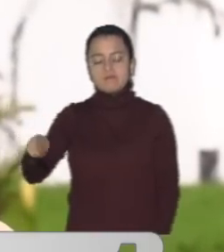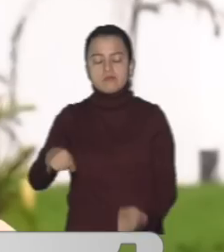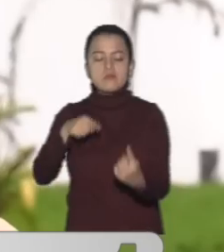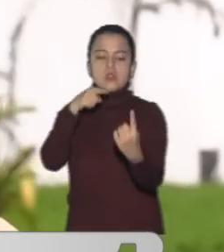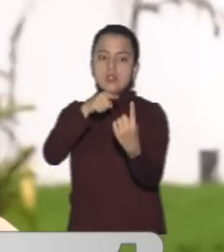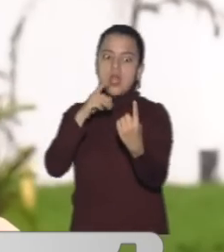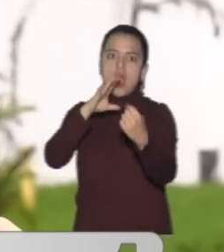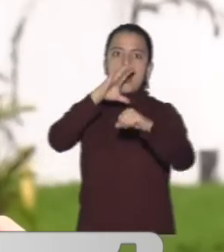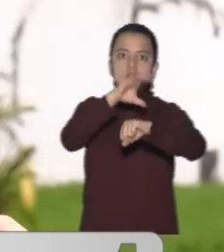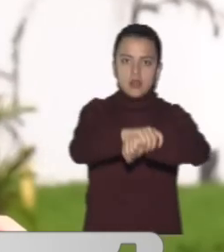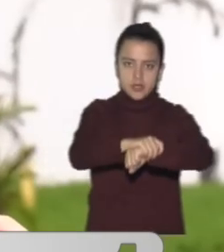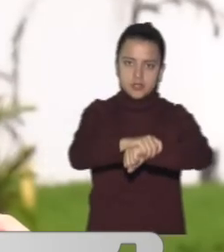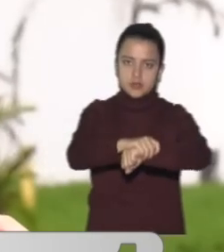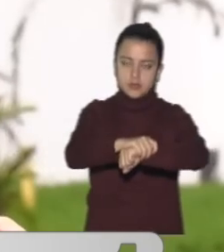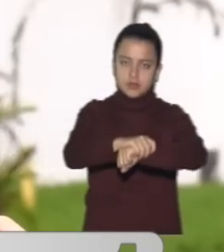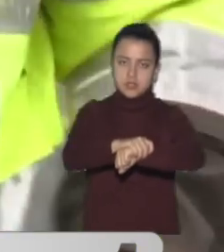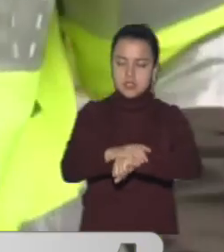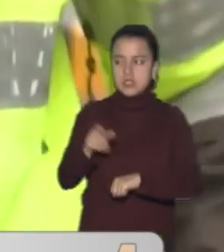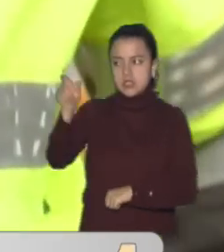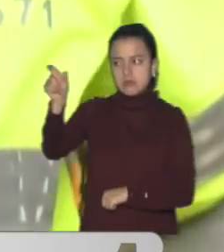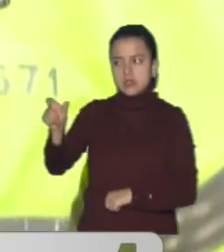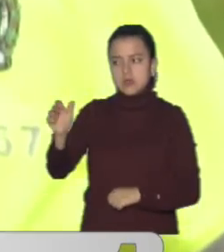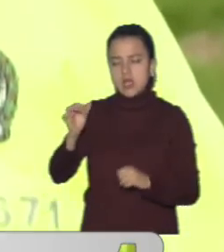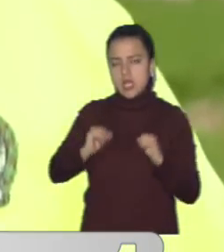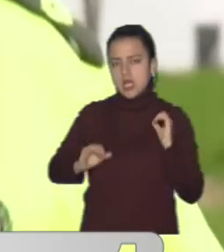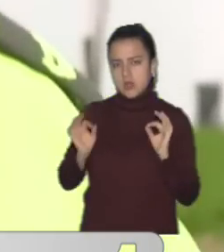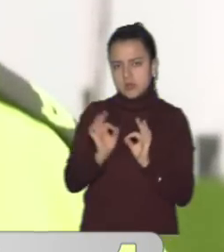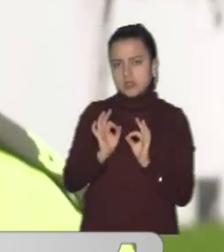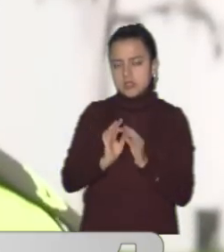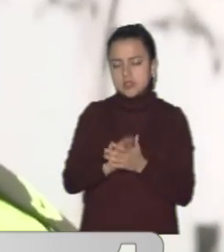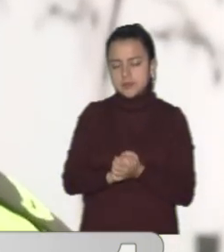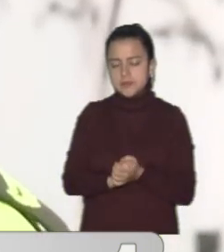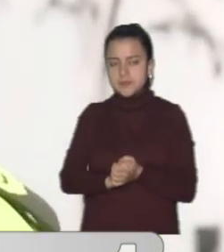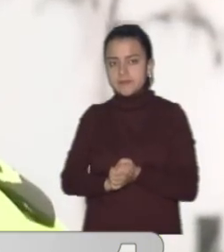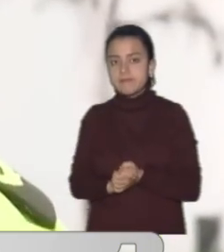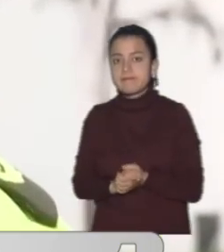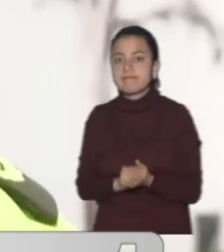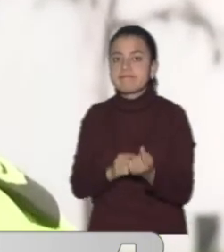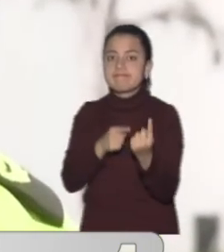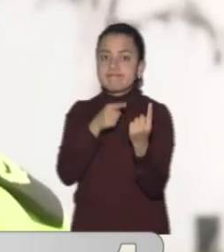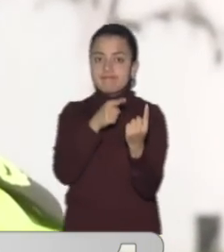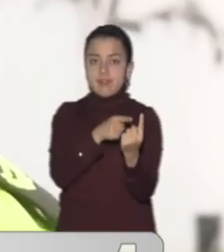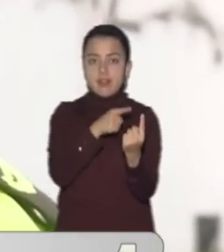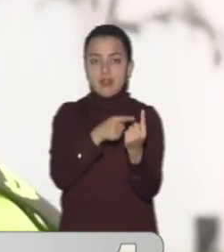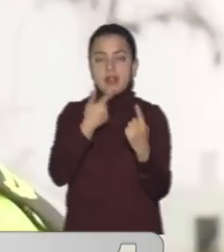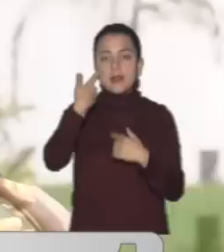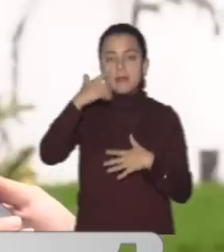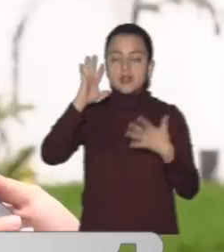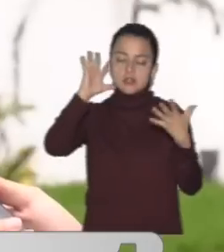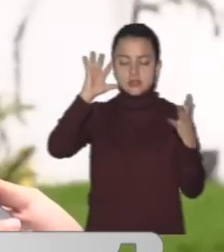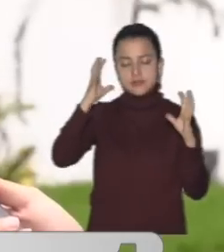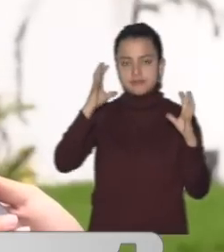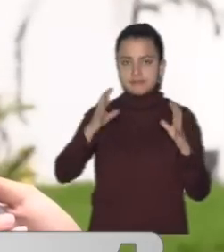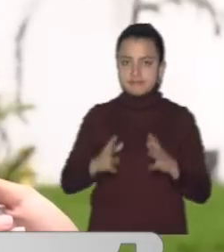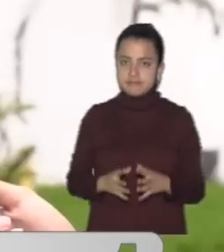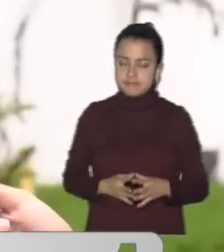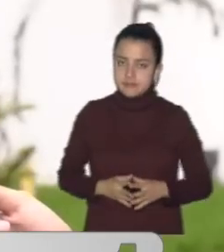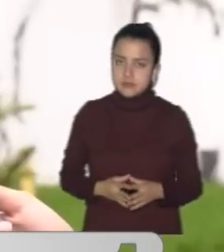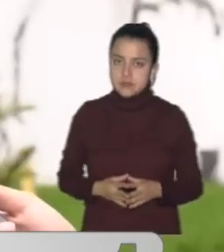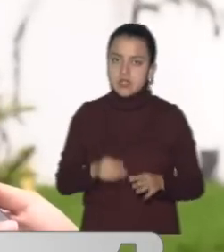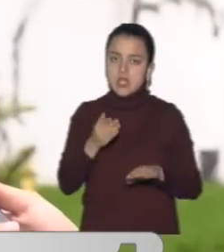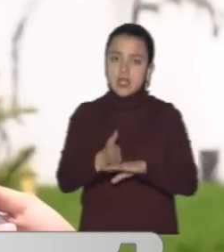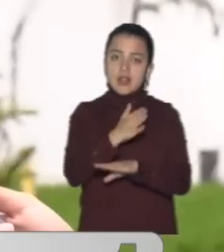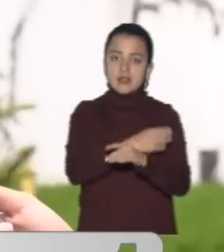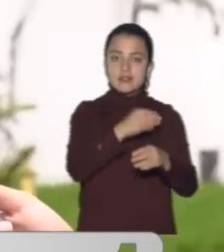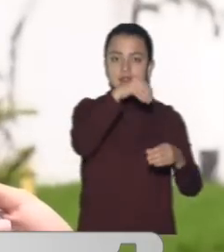persona afortunadamente no tiene unas lesiones graves. Según el reporte de la policía, el homicida registra condiciones psiquiátricas. Esta persona se encontraba internada en